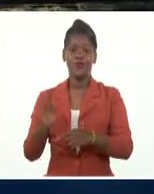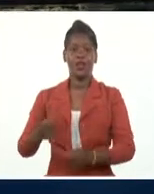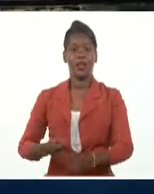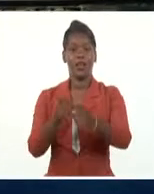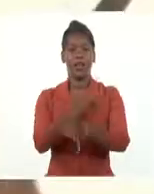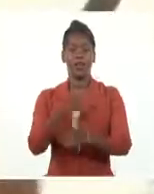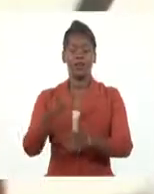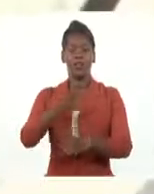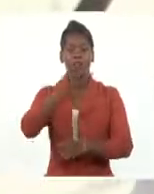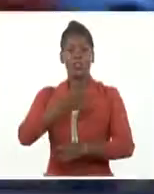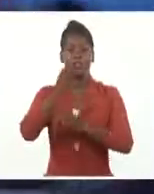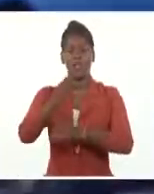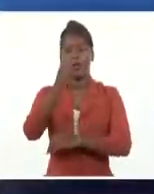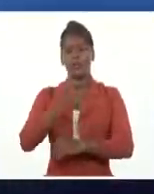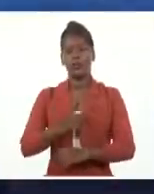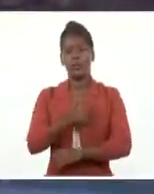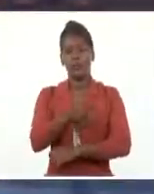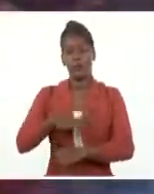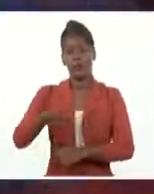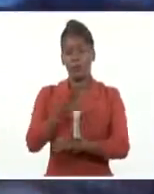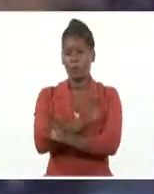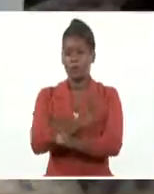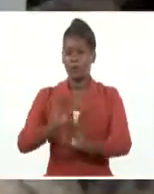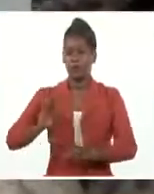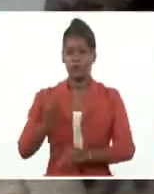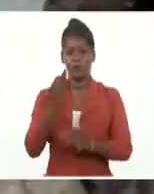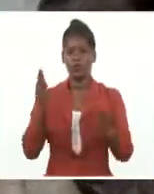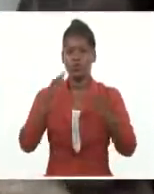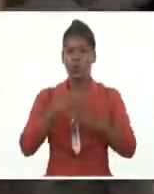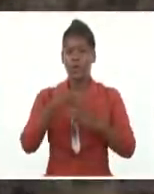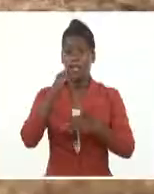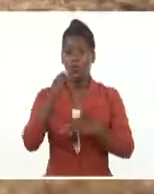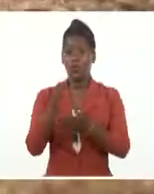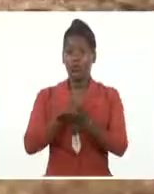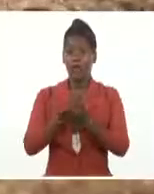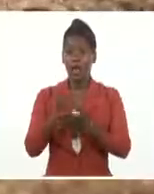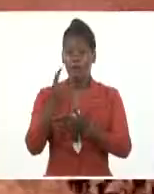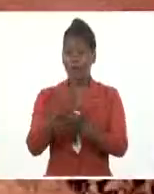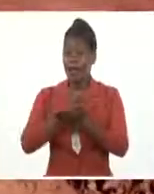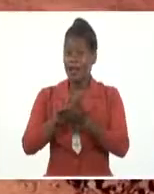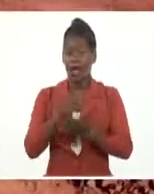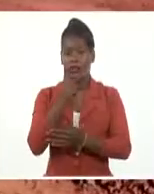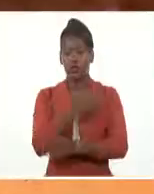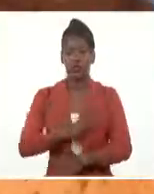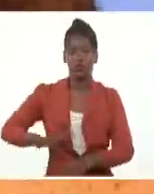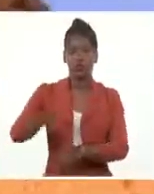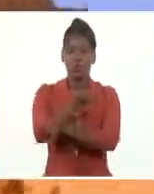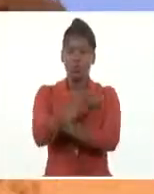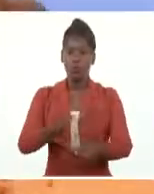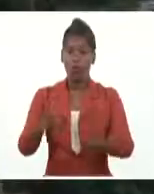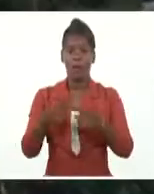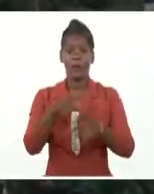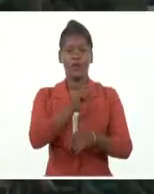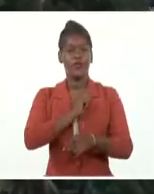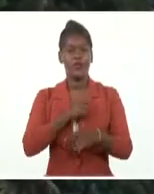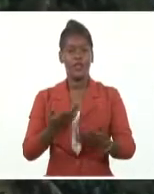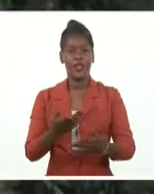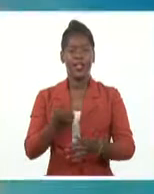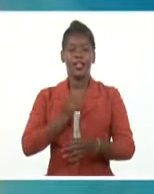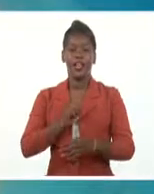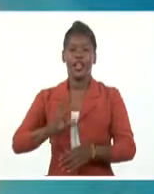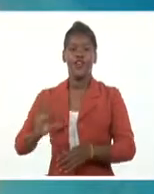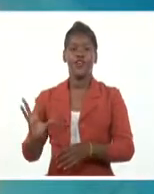Entonces, si no les interesa la gente de este país, son las tierras cubanas lo que les interesa, el níquel, el